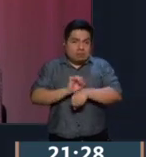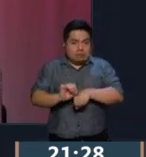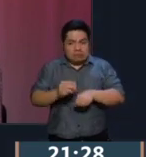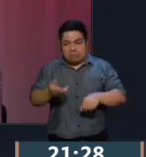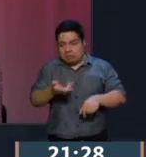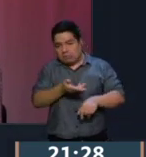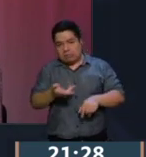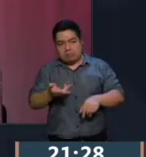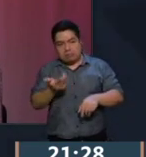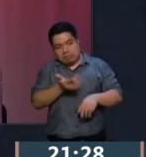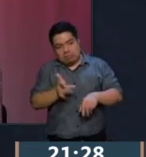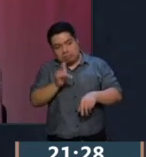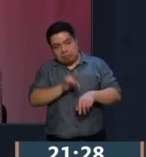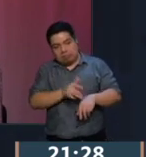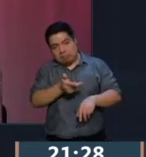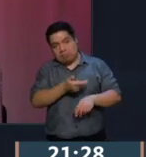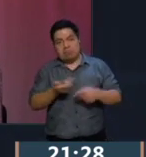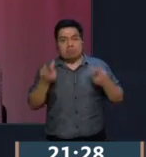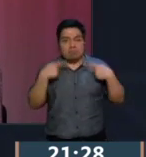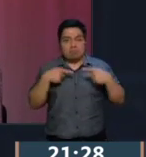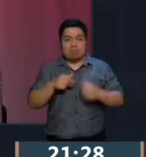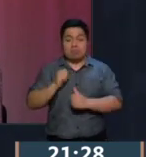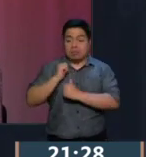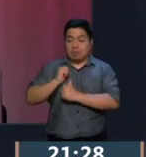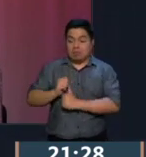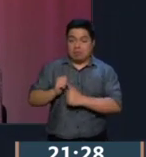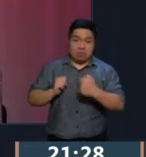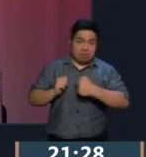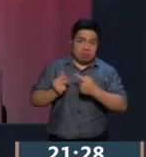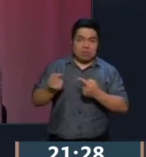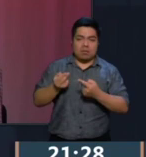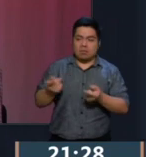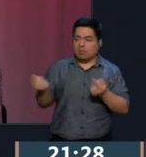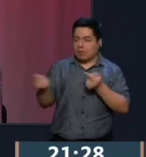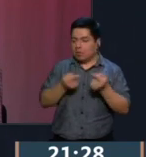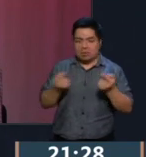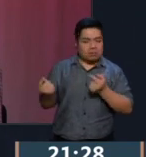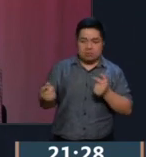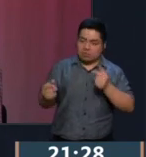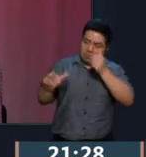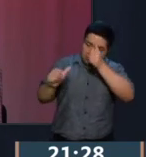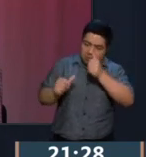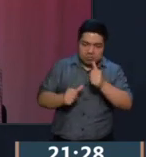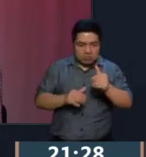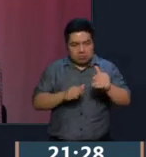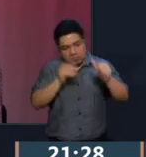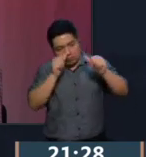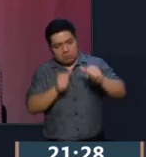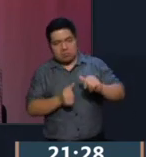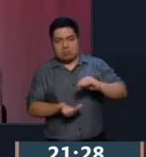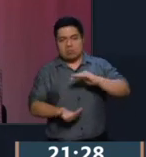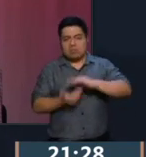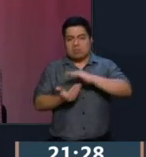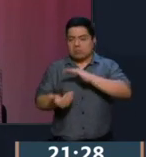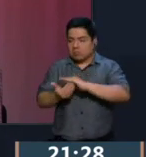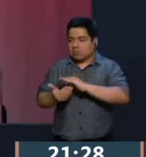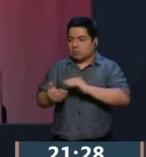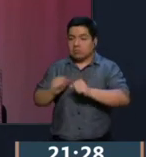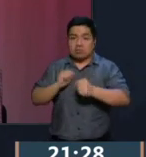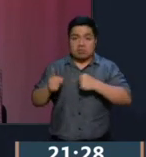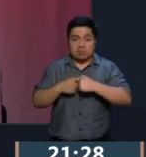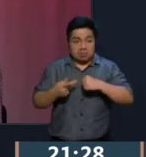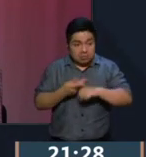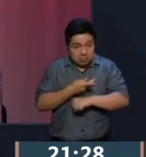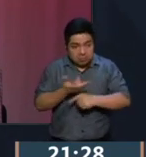población, lo que tendrían que estar haciendo las autoridades es colocarse de acuerdo, es montar una mesa para la atención de crisis,